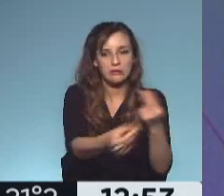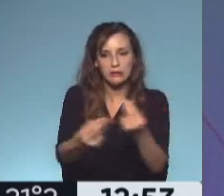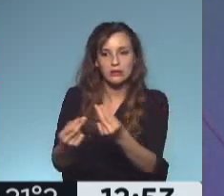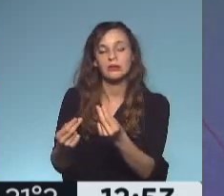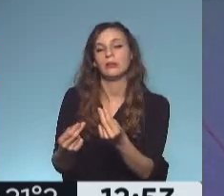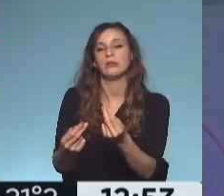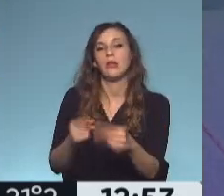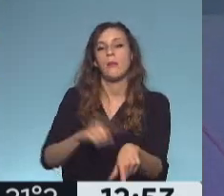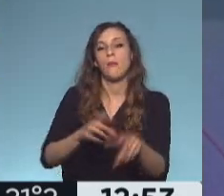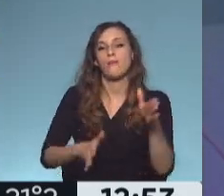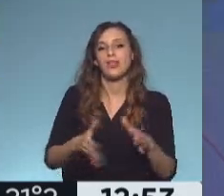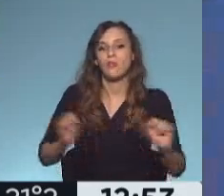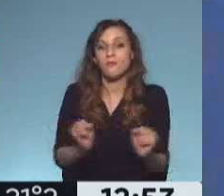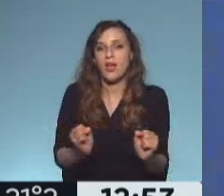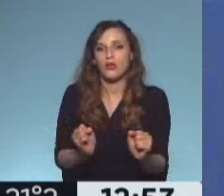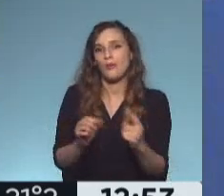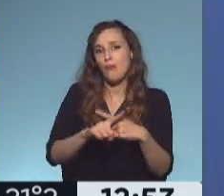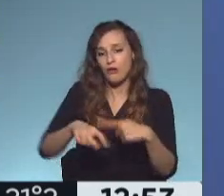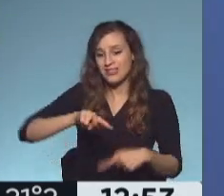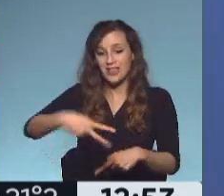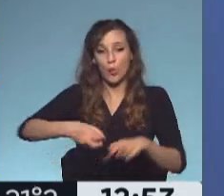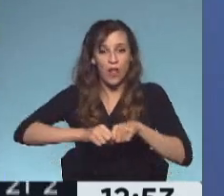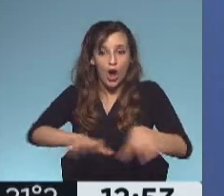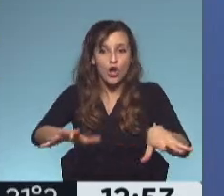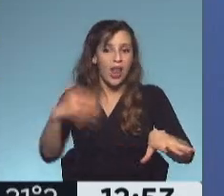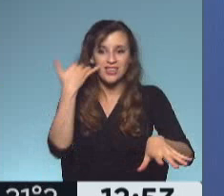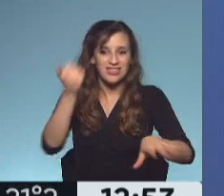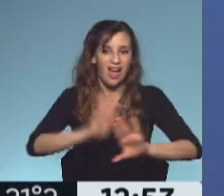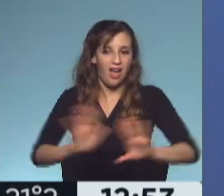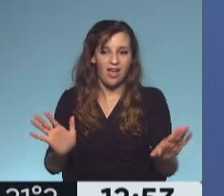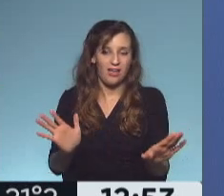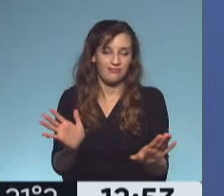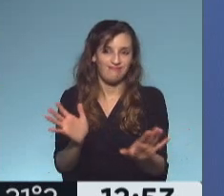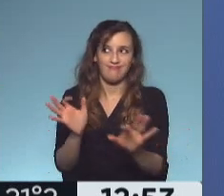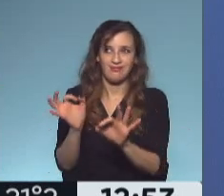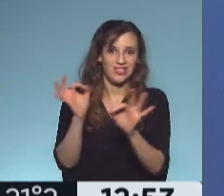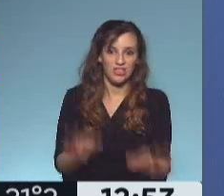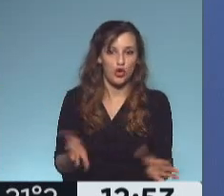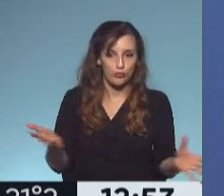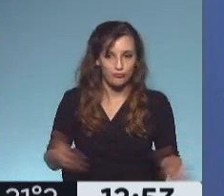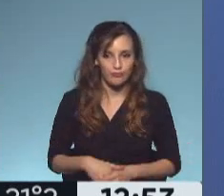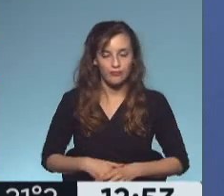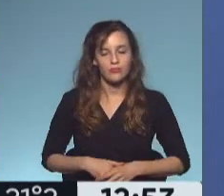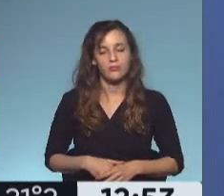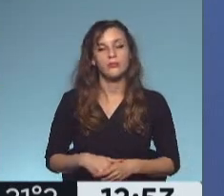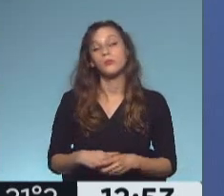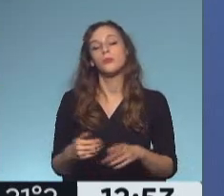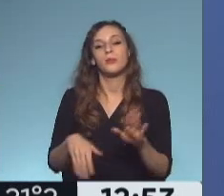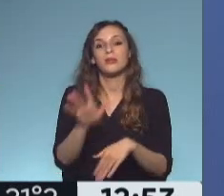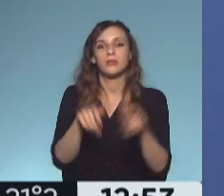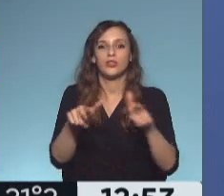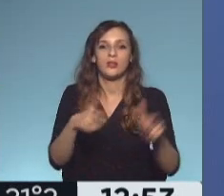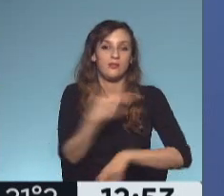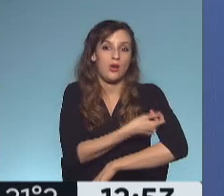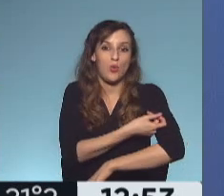el invierno y esta temida segunda ola que ya vemos casi que está entre nosotros, con la mayor cantidad de gente vacunada,